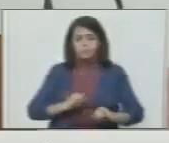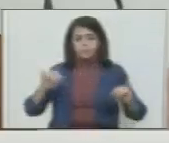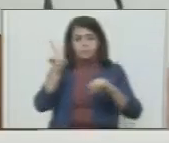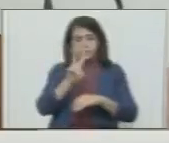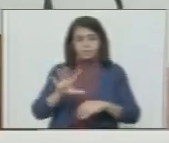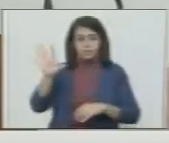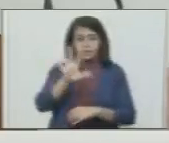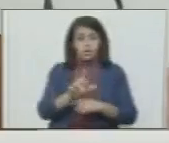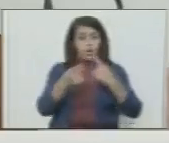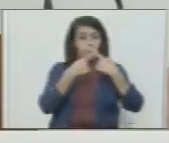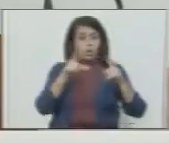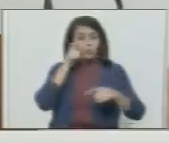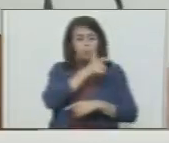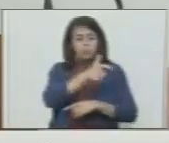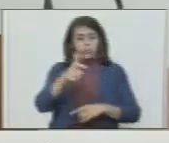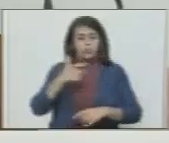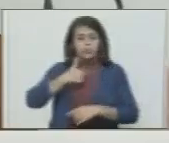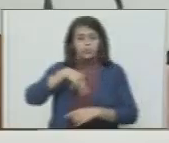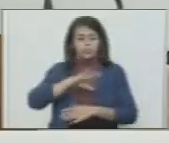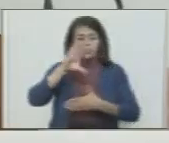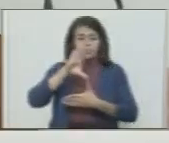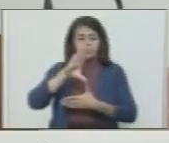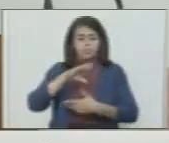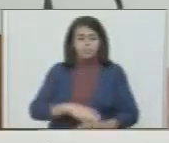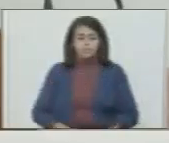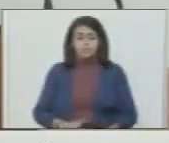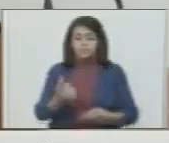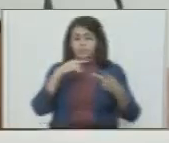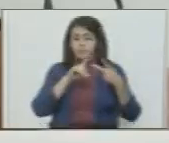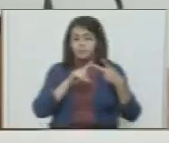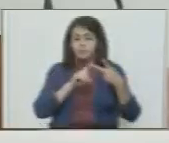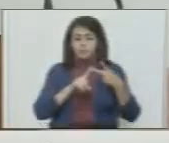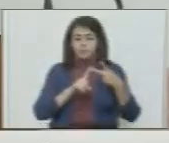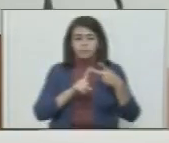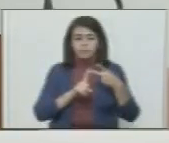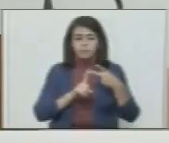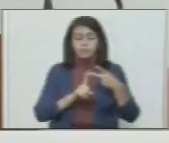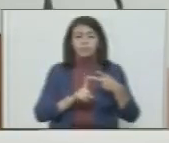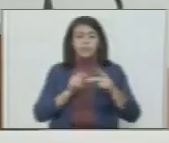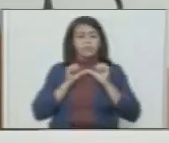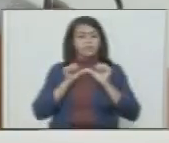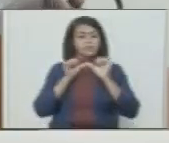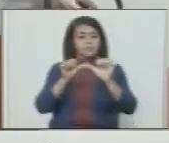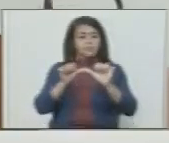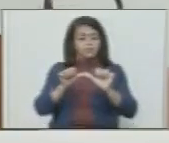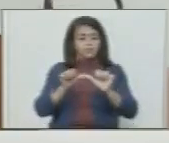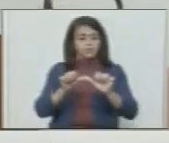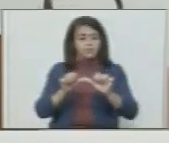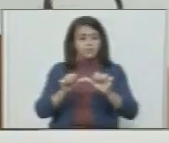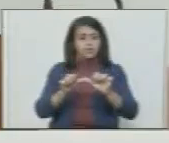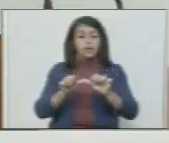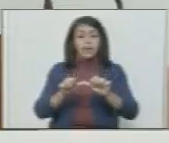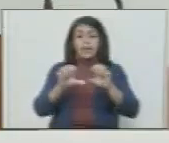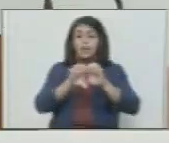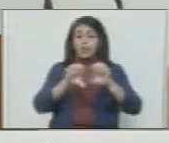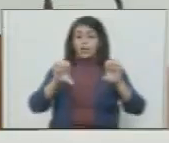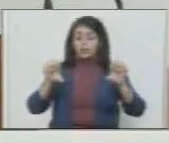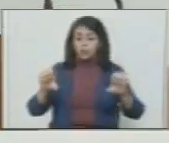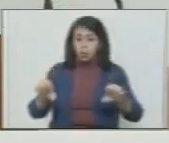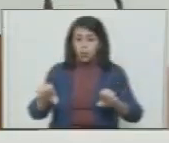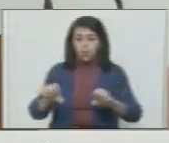la independencia de Venezuela y demás pueblos de nuestra América. Segundo, continuar desde el